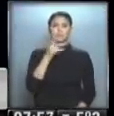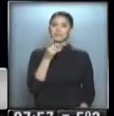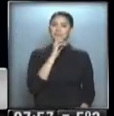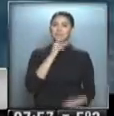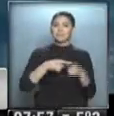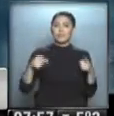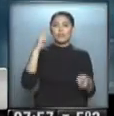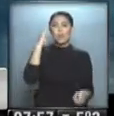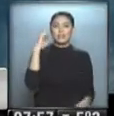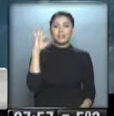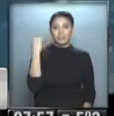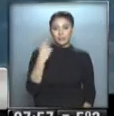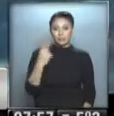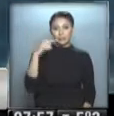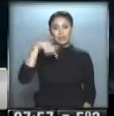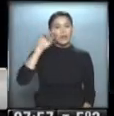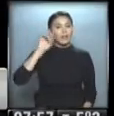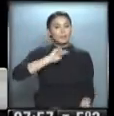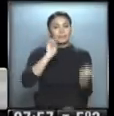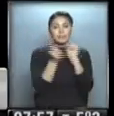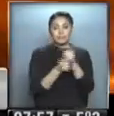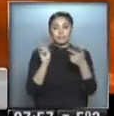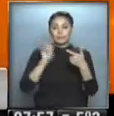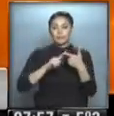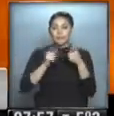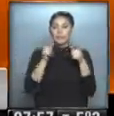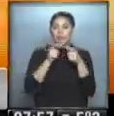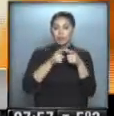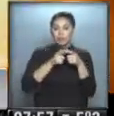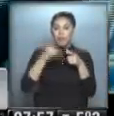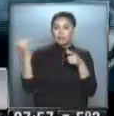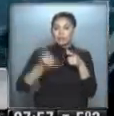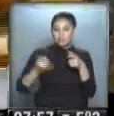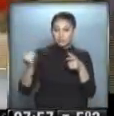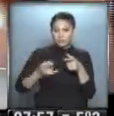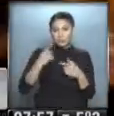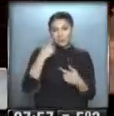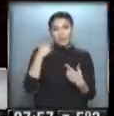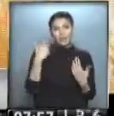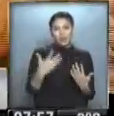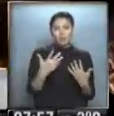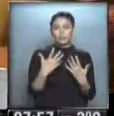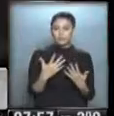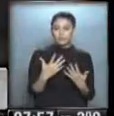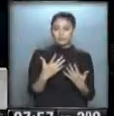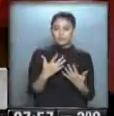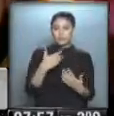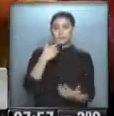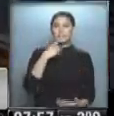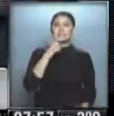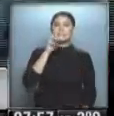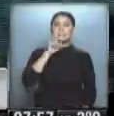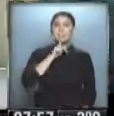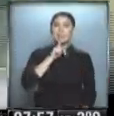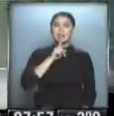durante 90 minutos pasamos ahora a la ciencia ficción y aún hay un clásico de la ciencia ficción como star trek para